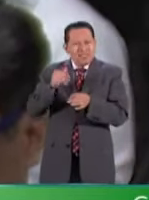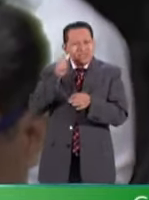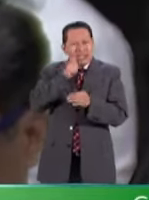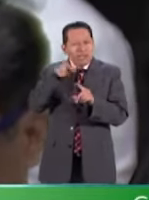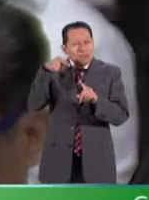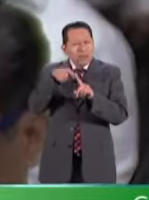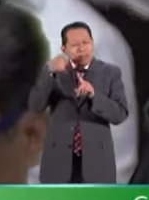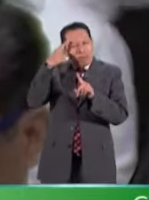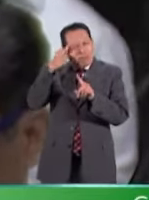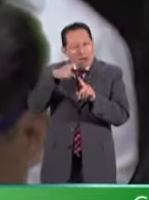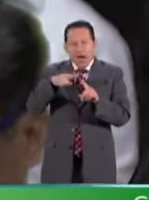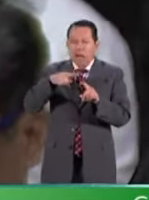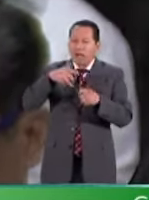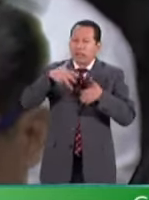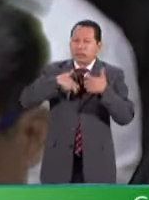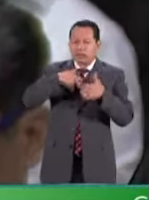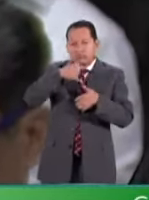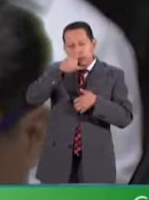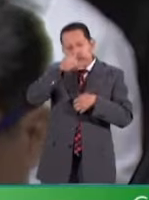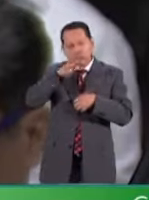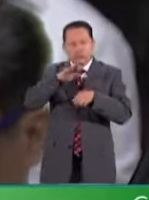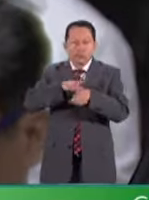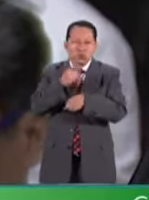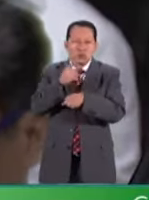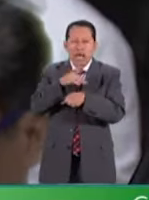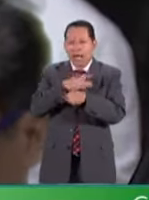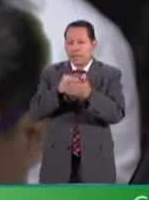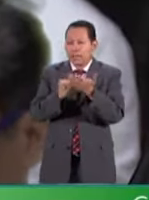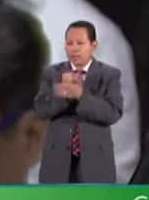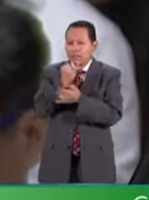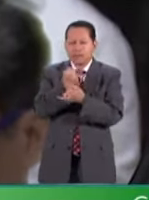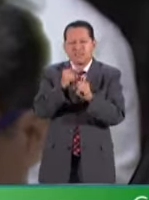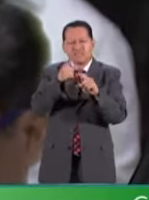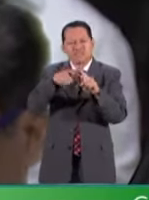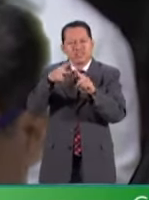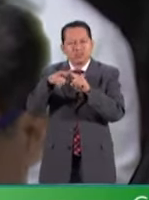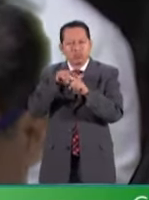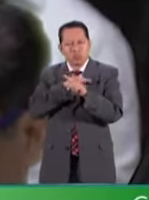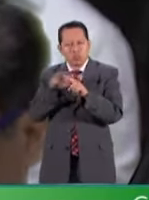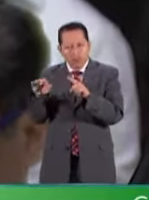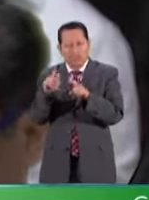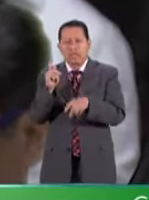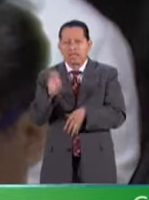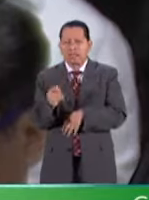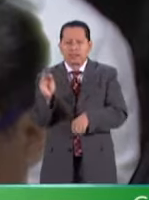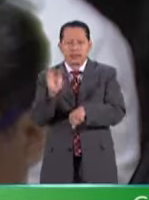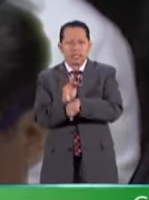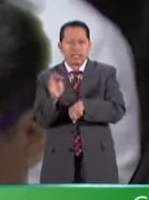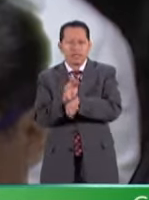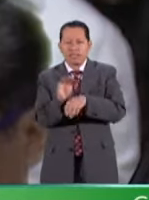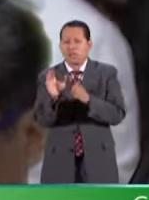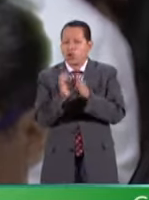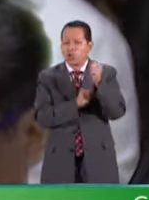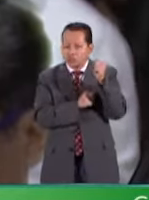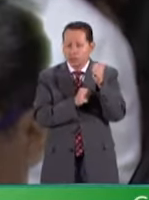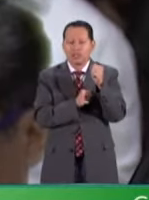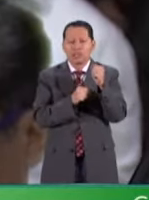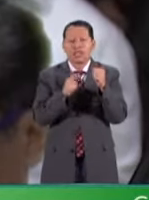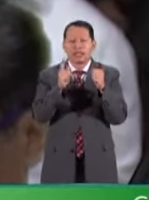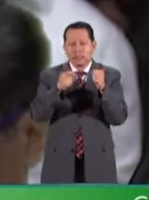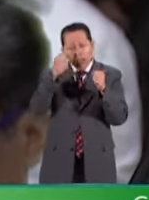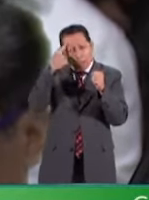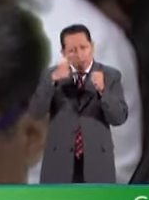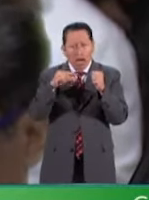encono por decisiones autónomas e independientes que han representado la defensa de la constitución en un sano